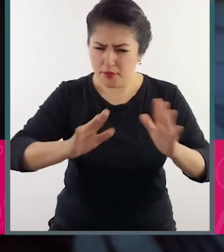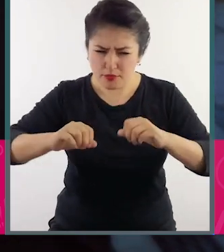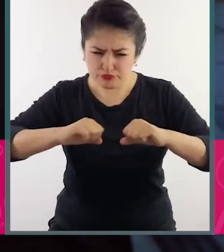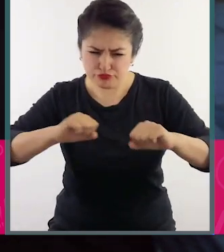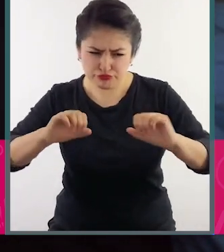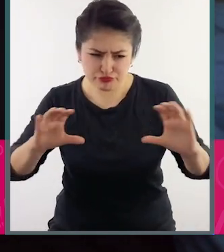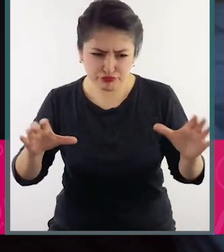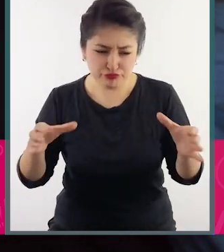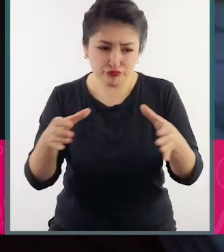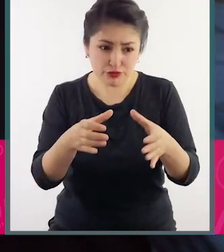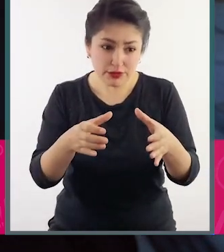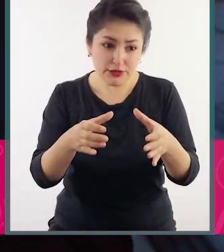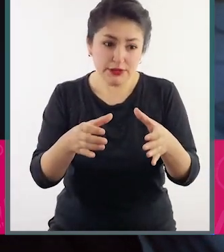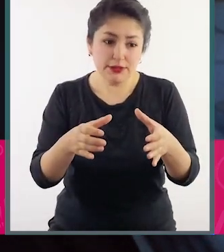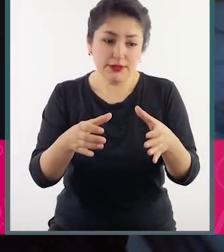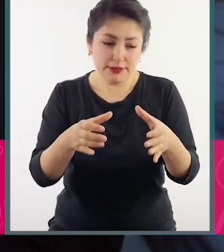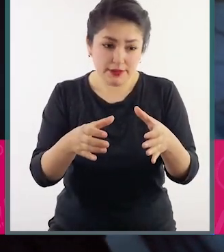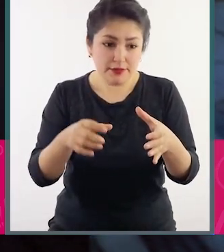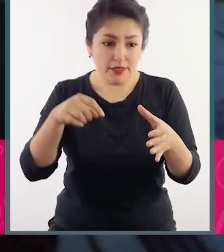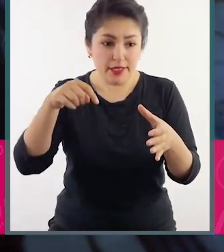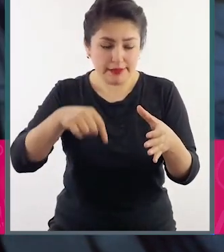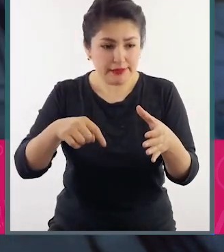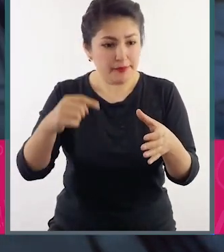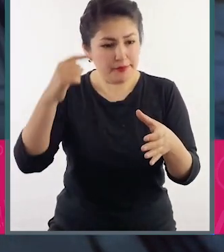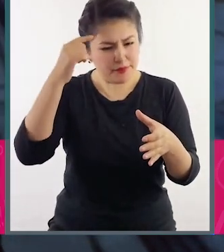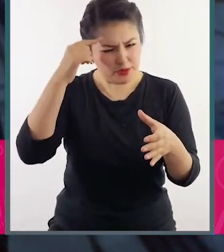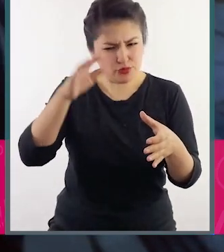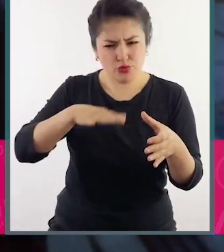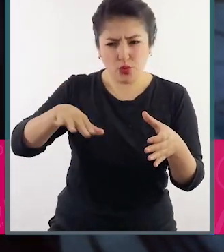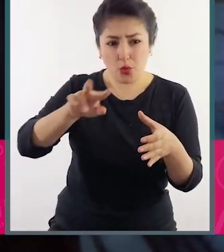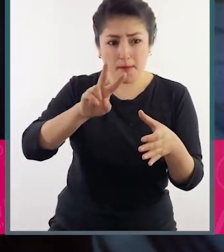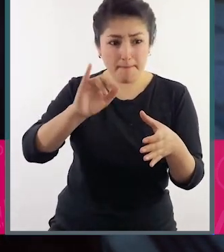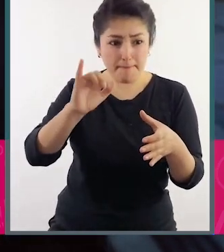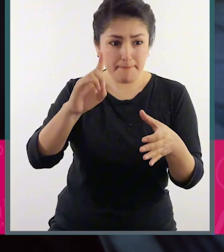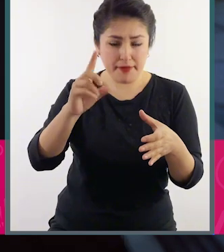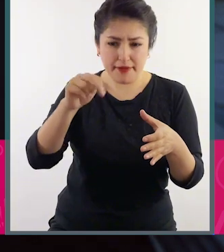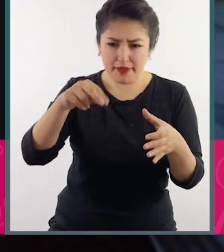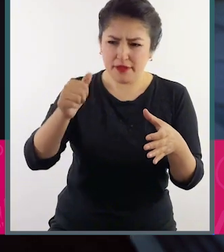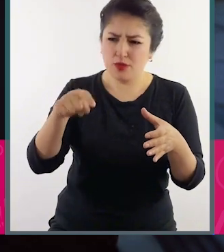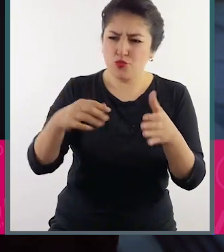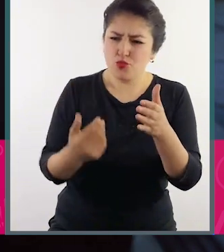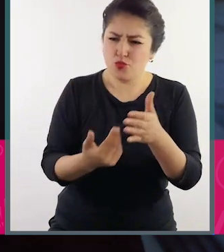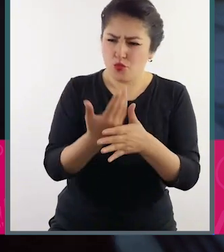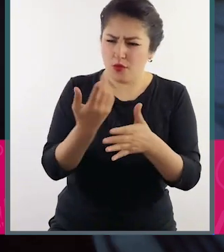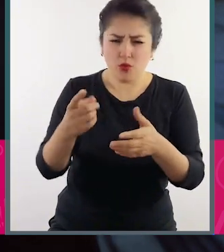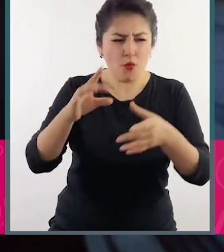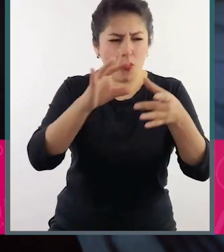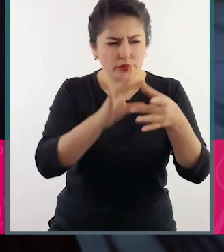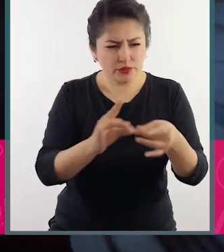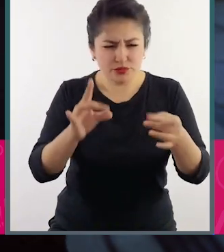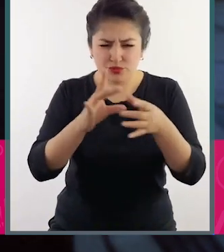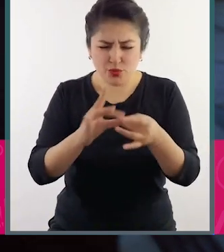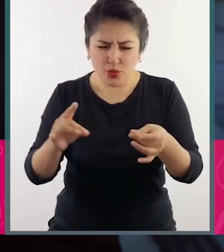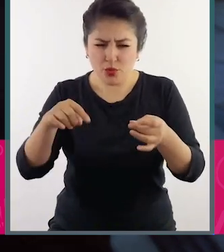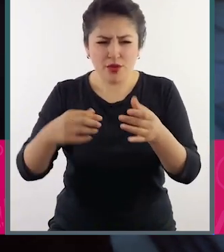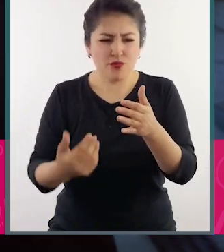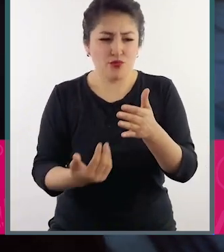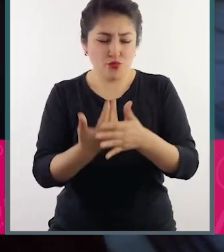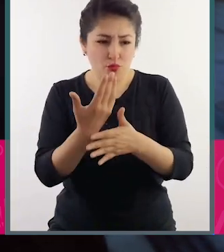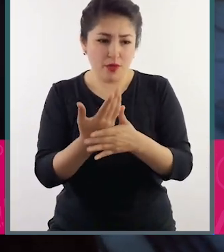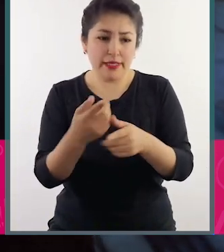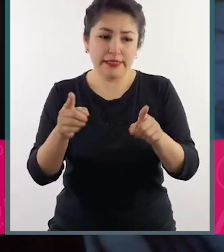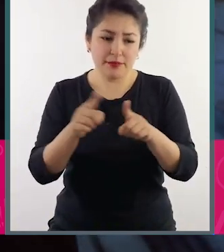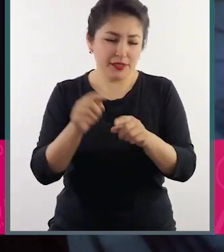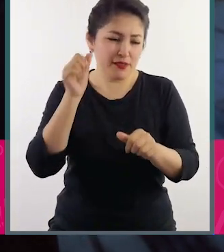evento internacional que tiene 2 venues en la Videna. Y estamos haciendo historia y lindo que puedan ser parte de todos ellos. Y a su vez también